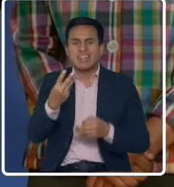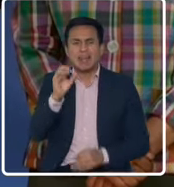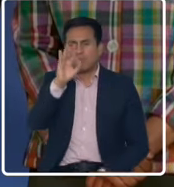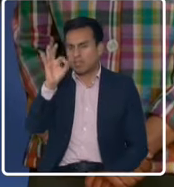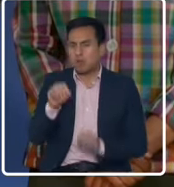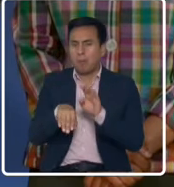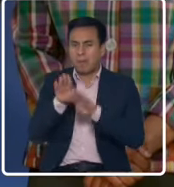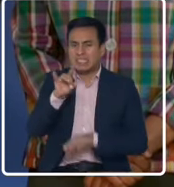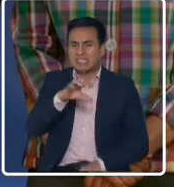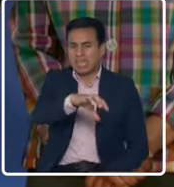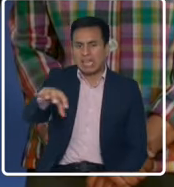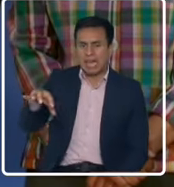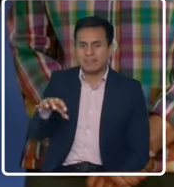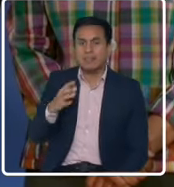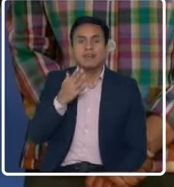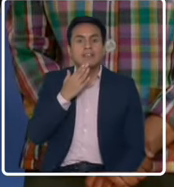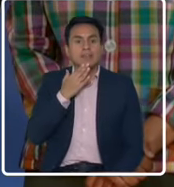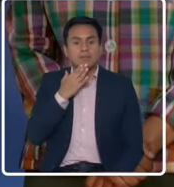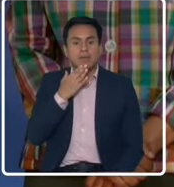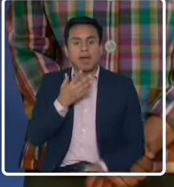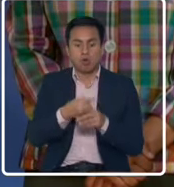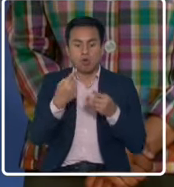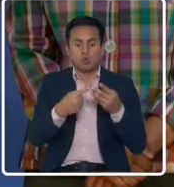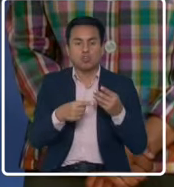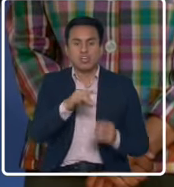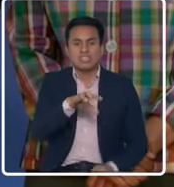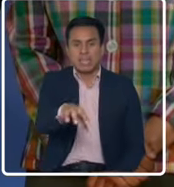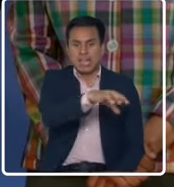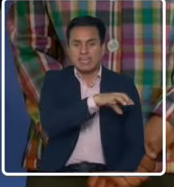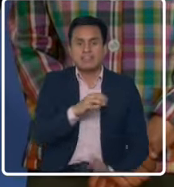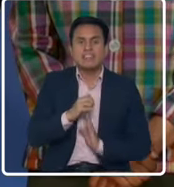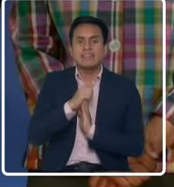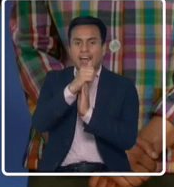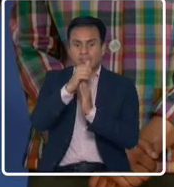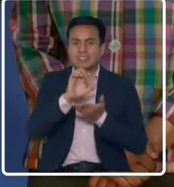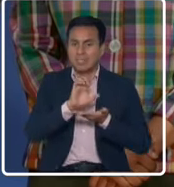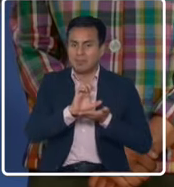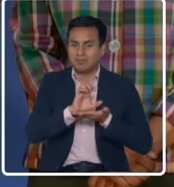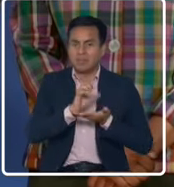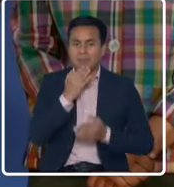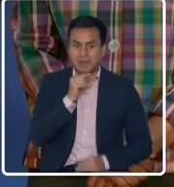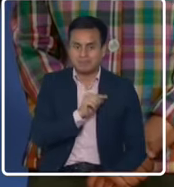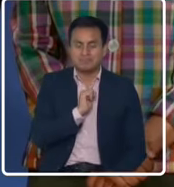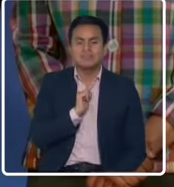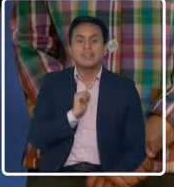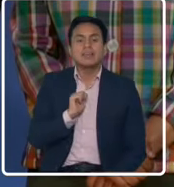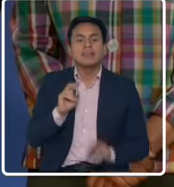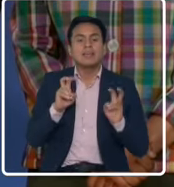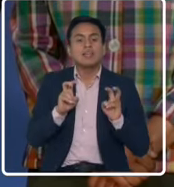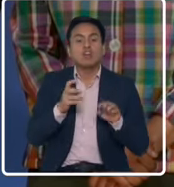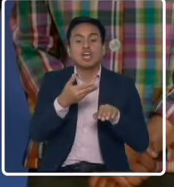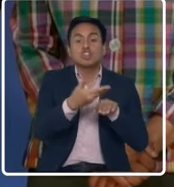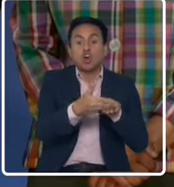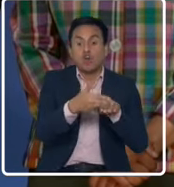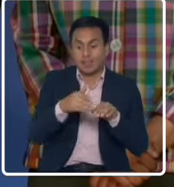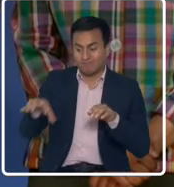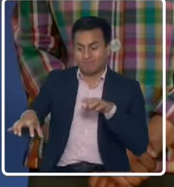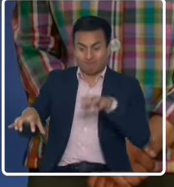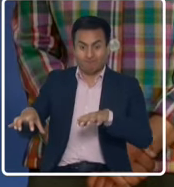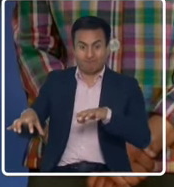30% de los salares y a su vez hay un conjunto de salares que van a ser liderados por el estado de la parte remanente de estos